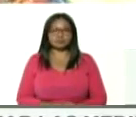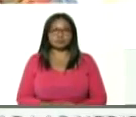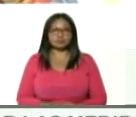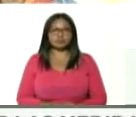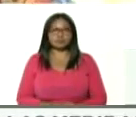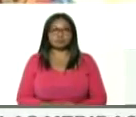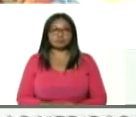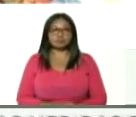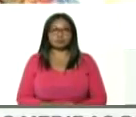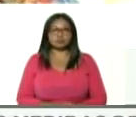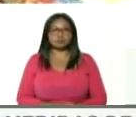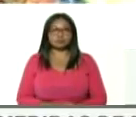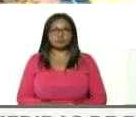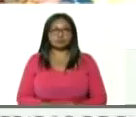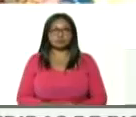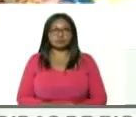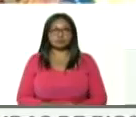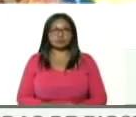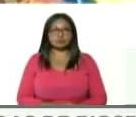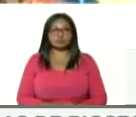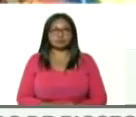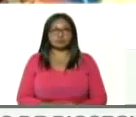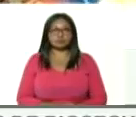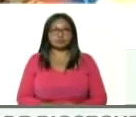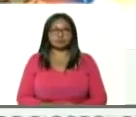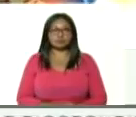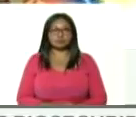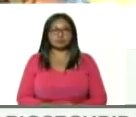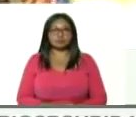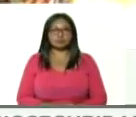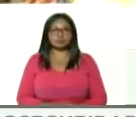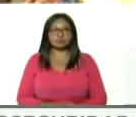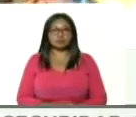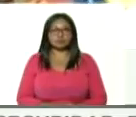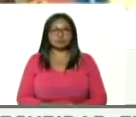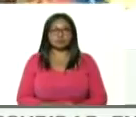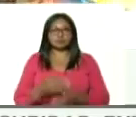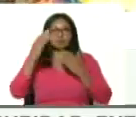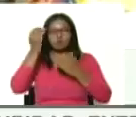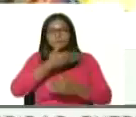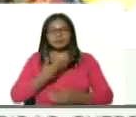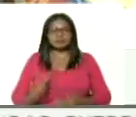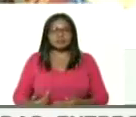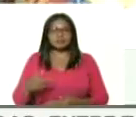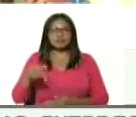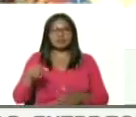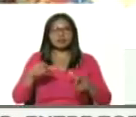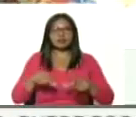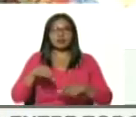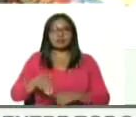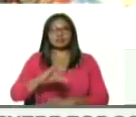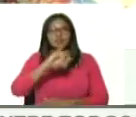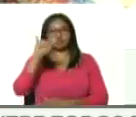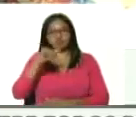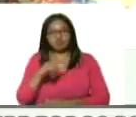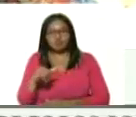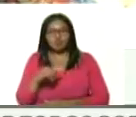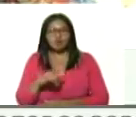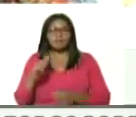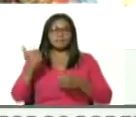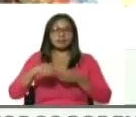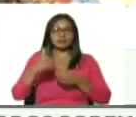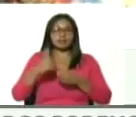ya, Jocay, Cotiri, Guapucha, Lejuri, Utumaca. Un saludo, presidente, desde acá, desde el estado Zulia, municipio de